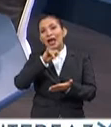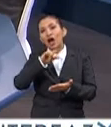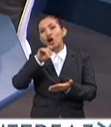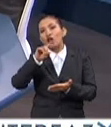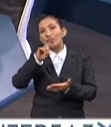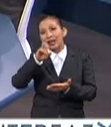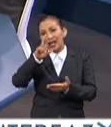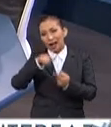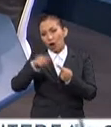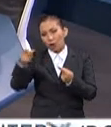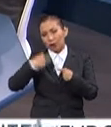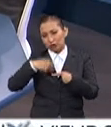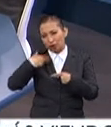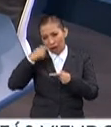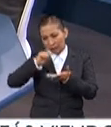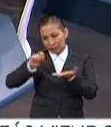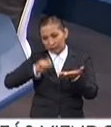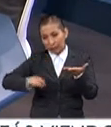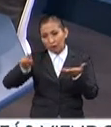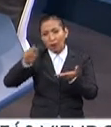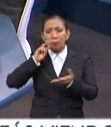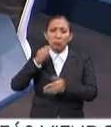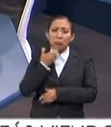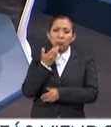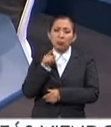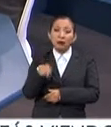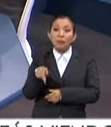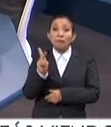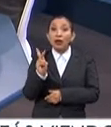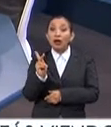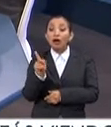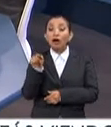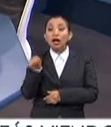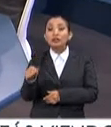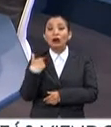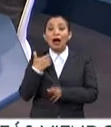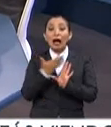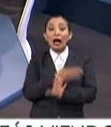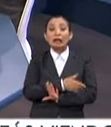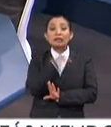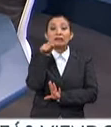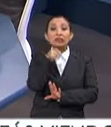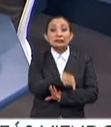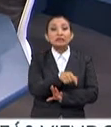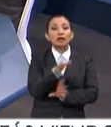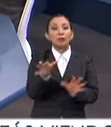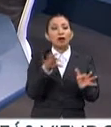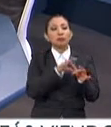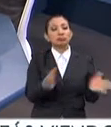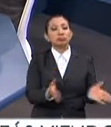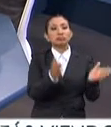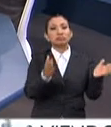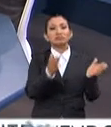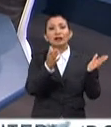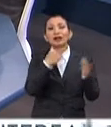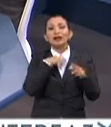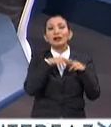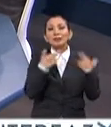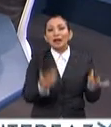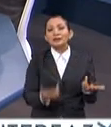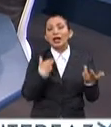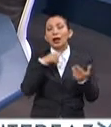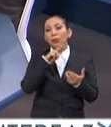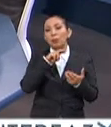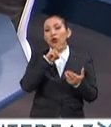o este tipo de autores, pues le parece normal, pero esos autores fueron ligados, impulsados por revistas